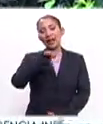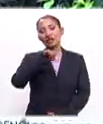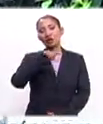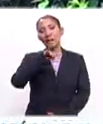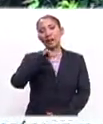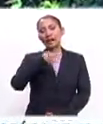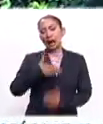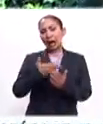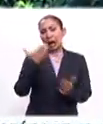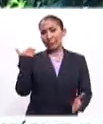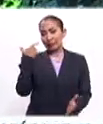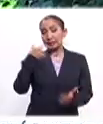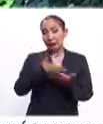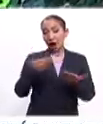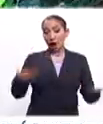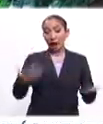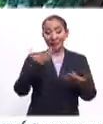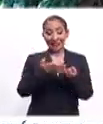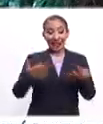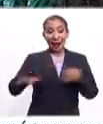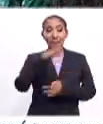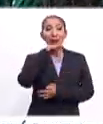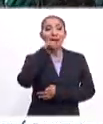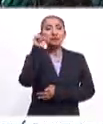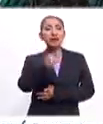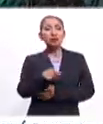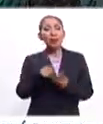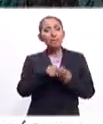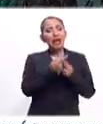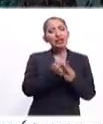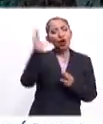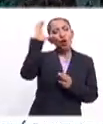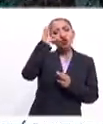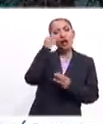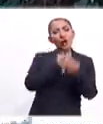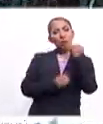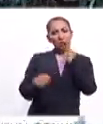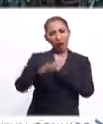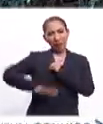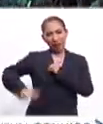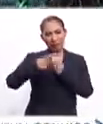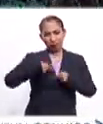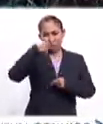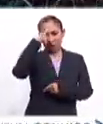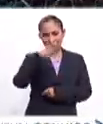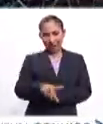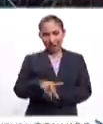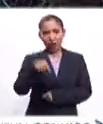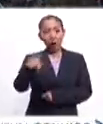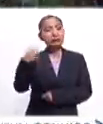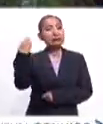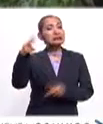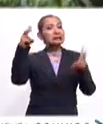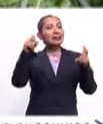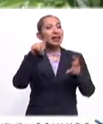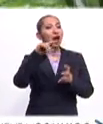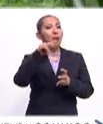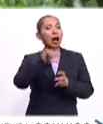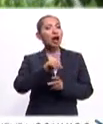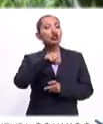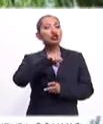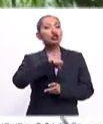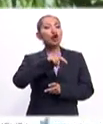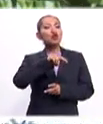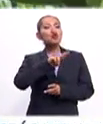Mesoamérica fue y es el territorio del maíz. A esto corresponde el origen, cultura y gastronomía de los mexicanos, llamado en